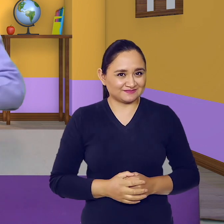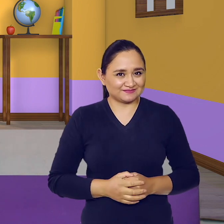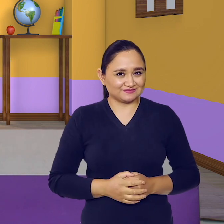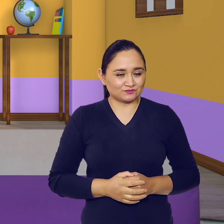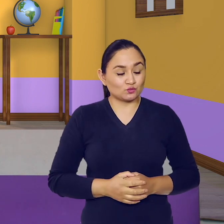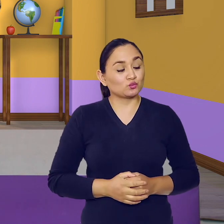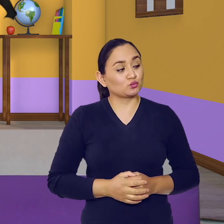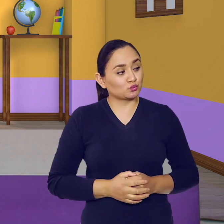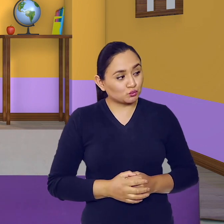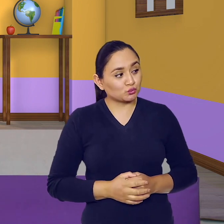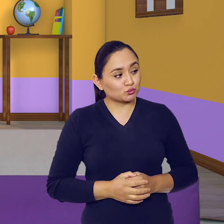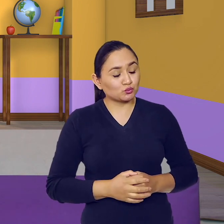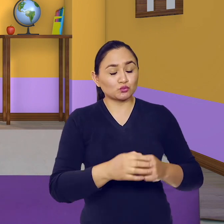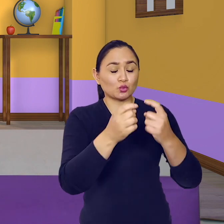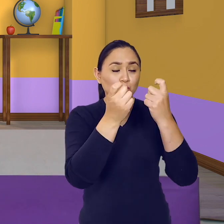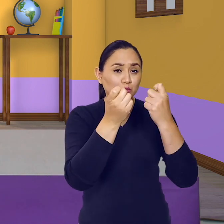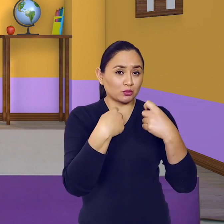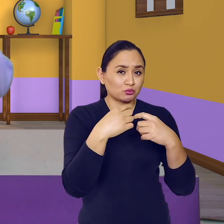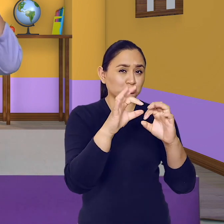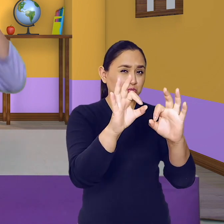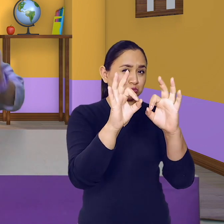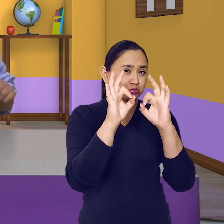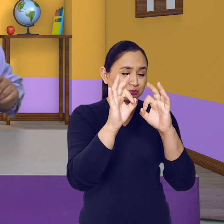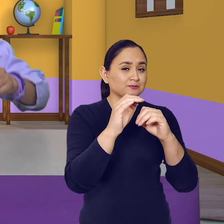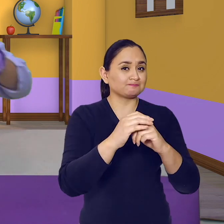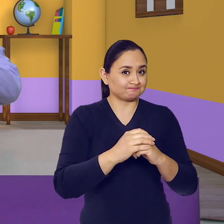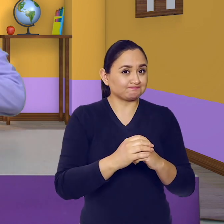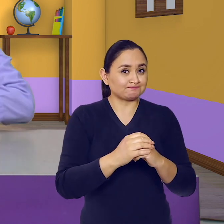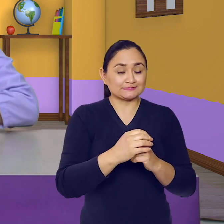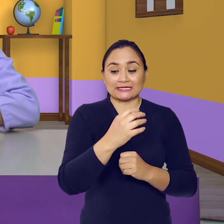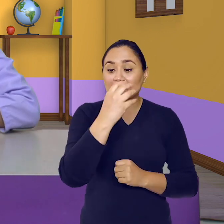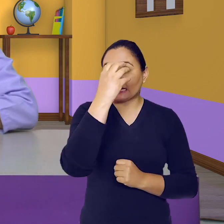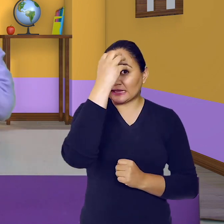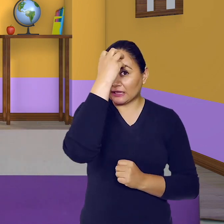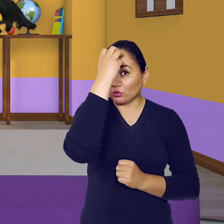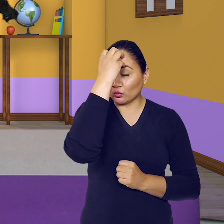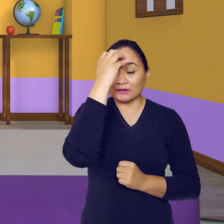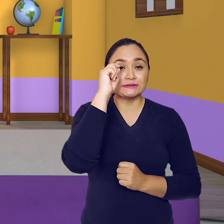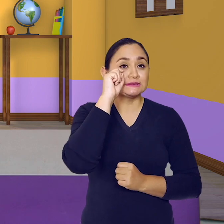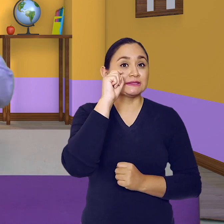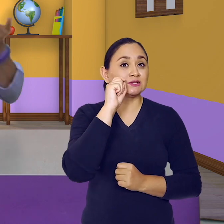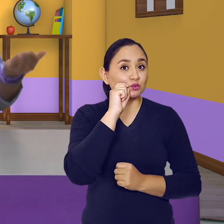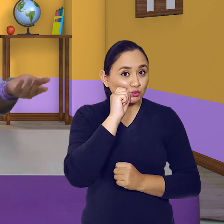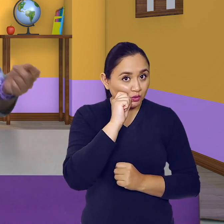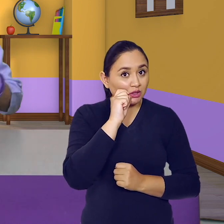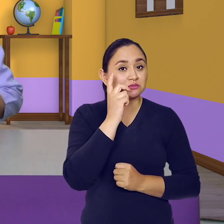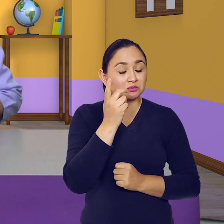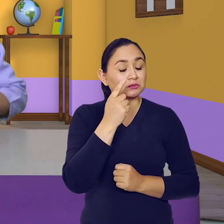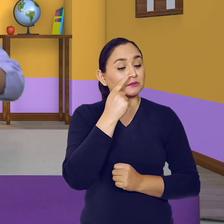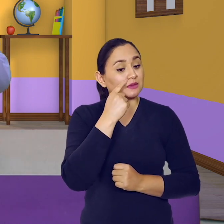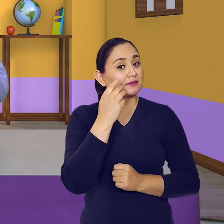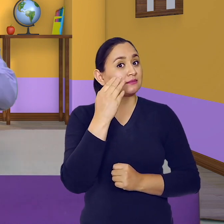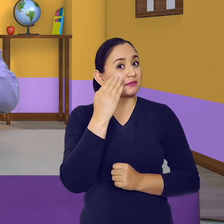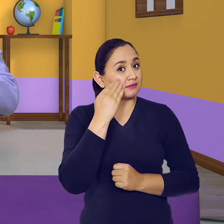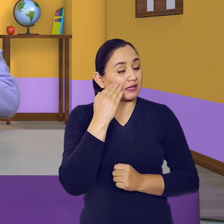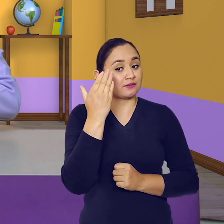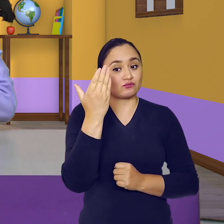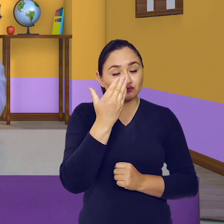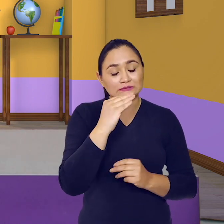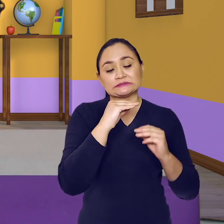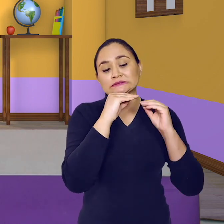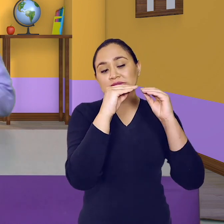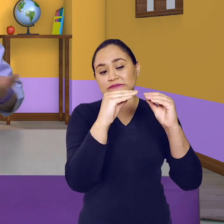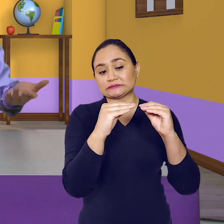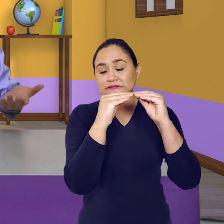¡Qué buena pregunta, Felipe! La educación de la sexualidad es una tarea de madres, padres y